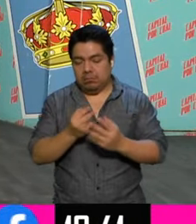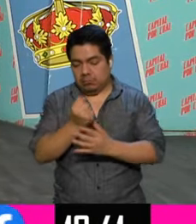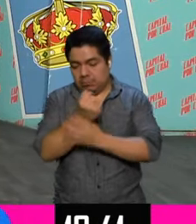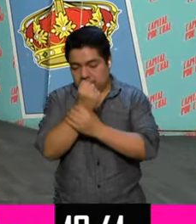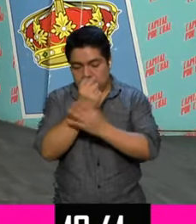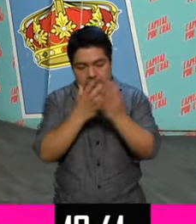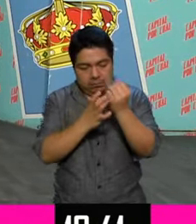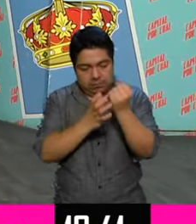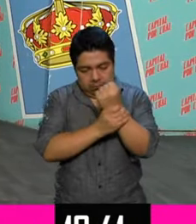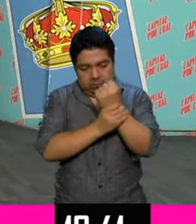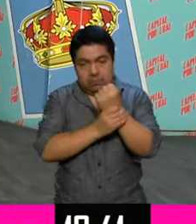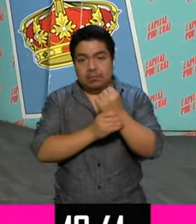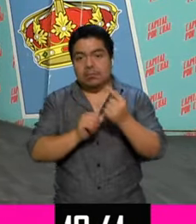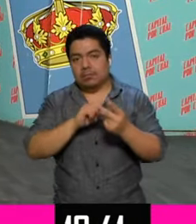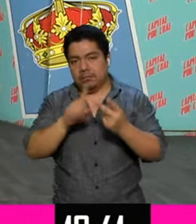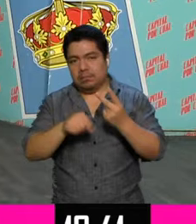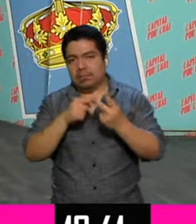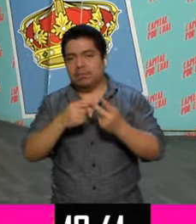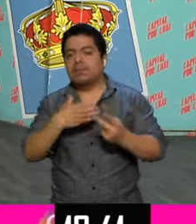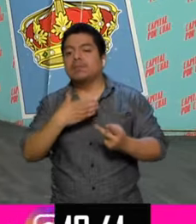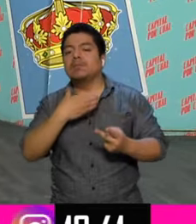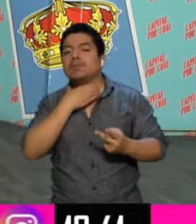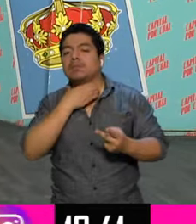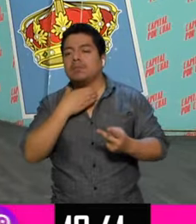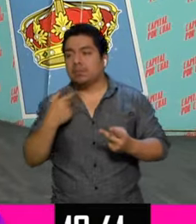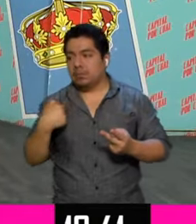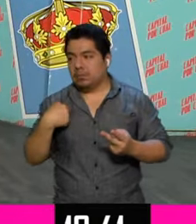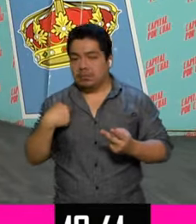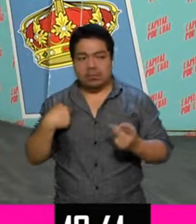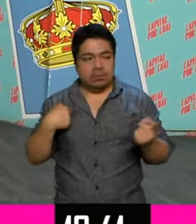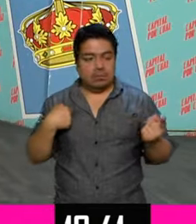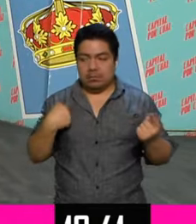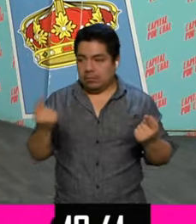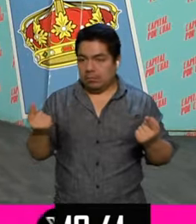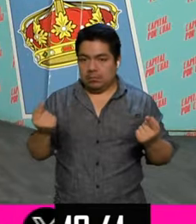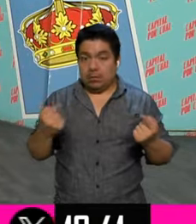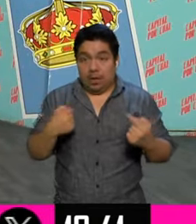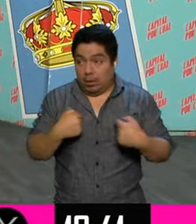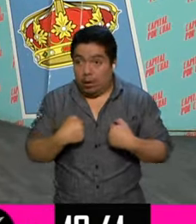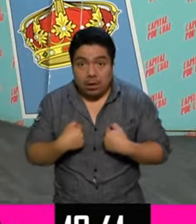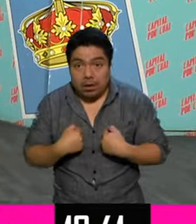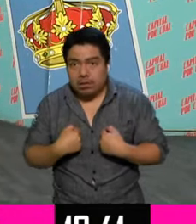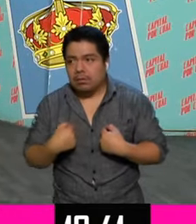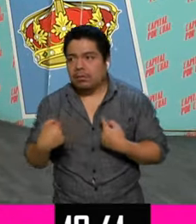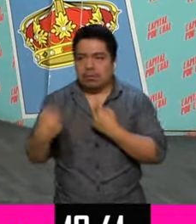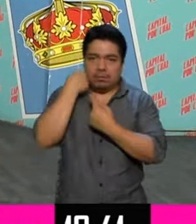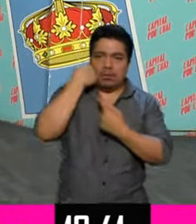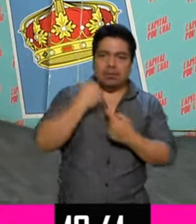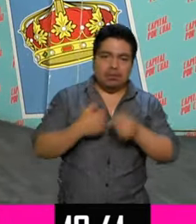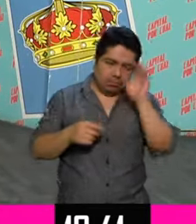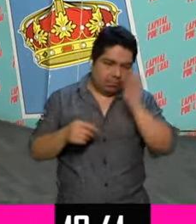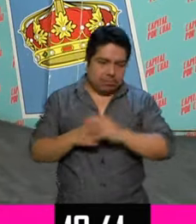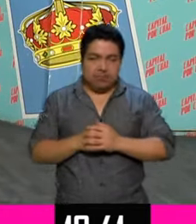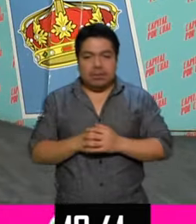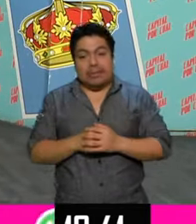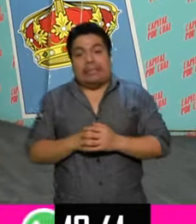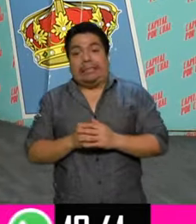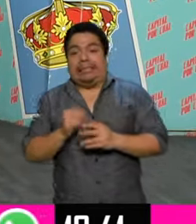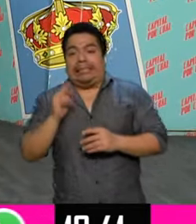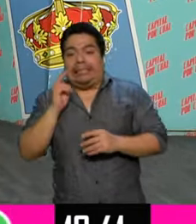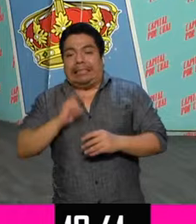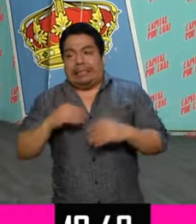las manos y okay, primero agarres al cuello. ¿Tú o yo? Tú yo se lo tengo. Me va a pegar, señora. No. Ahí le voy.